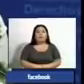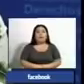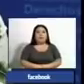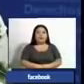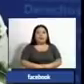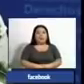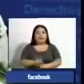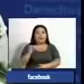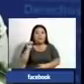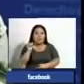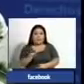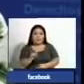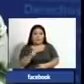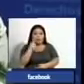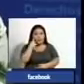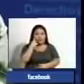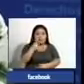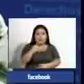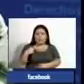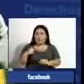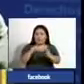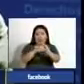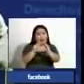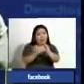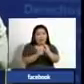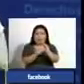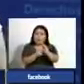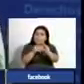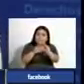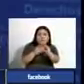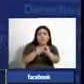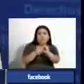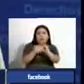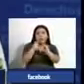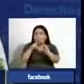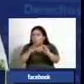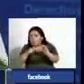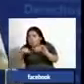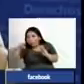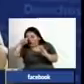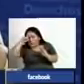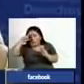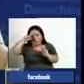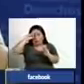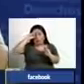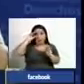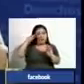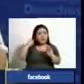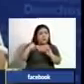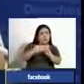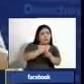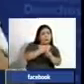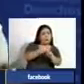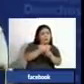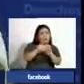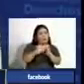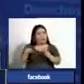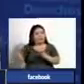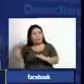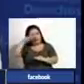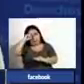Estás permanentemente con el agresor, no tenés espacio para poder ir a tu empleo donde ordinariamente tenías pues algún tipo